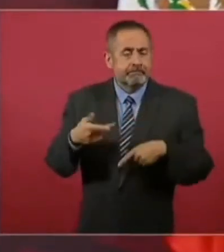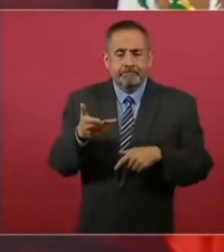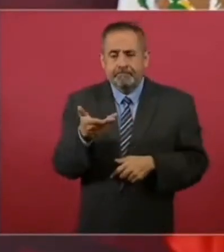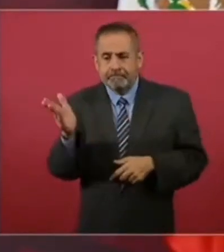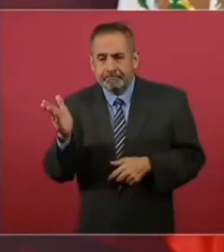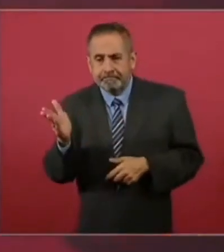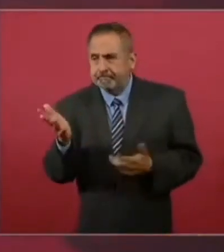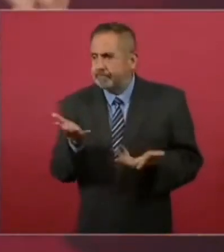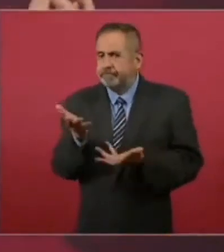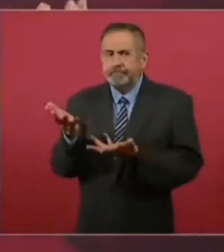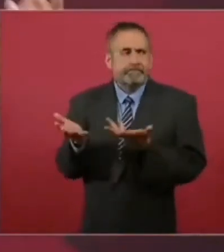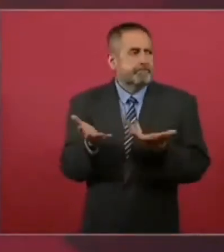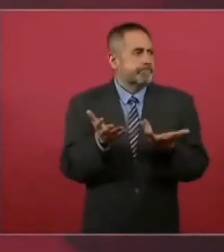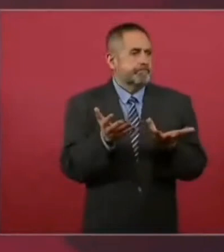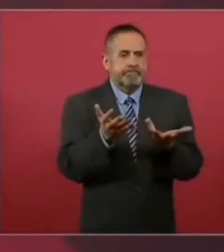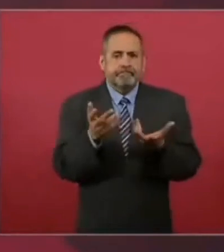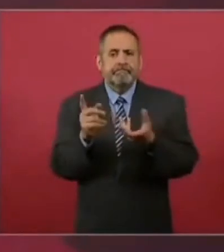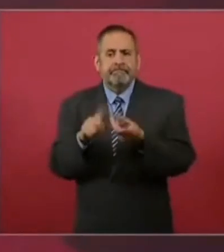van? Bueno,